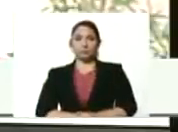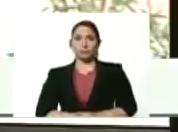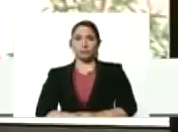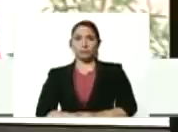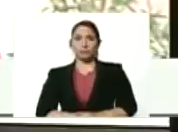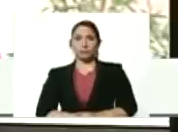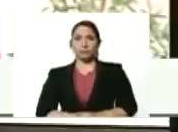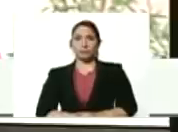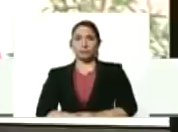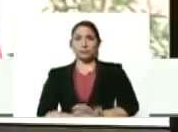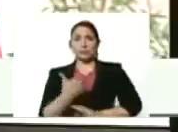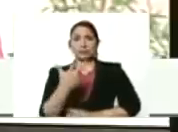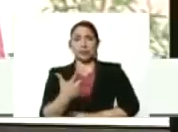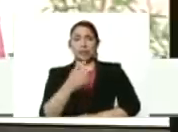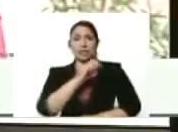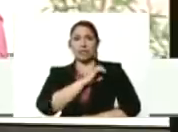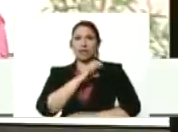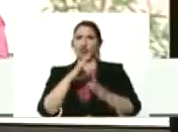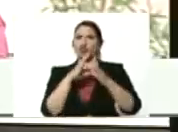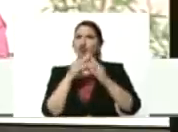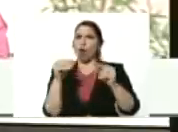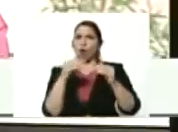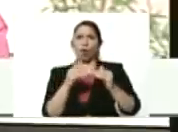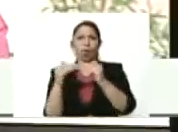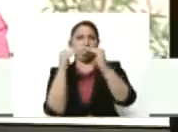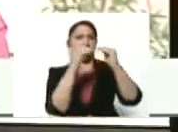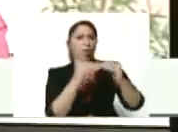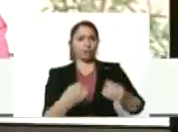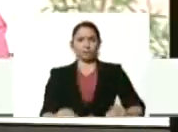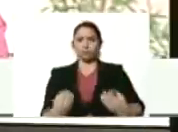Y el 3 de enero, todos tenían coronavirus.